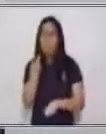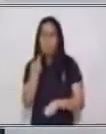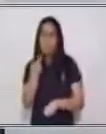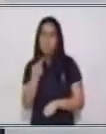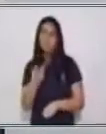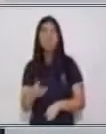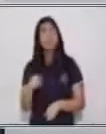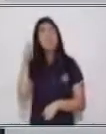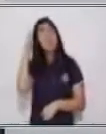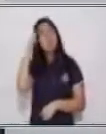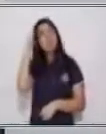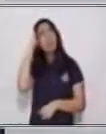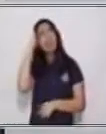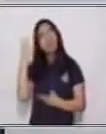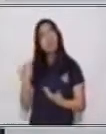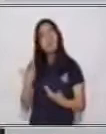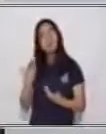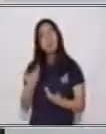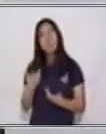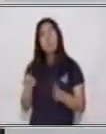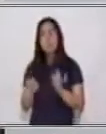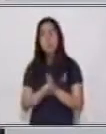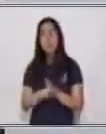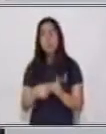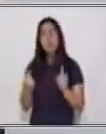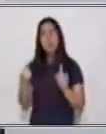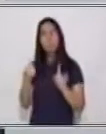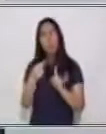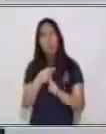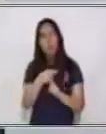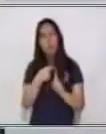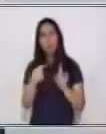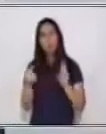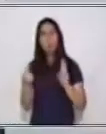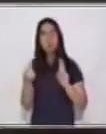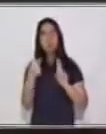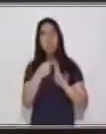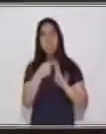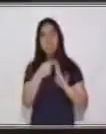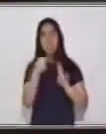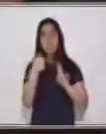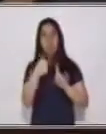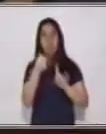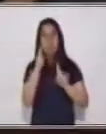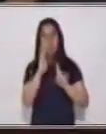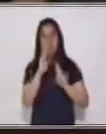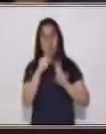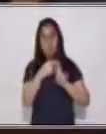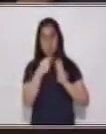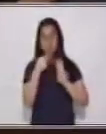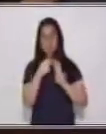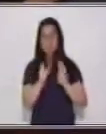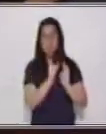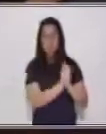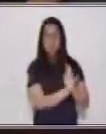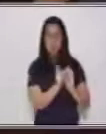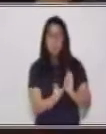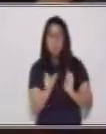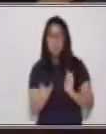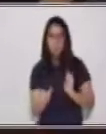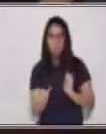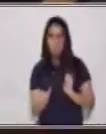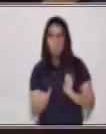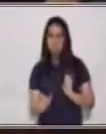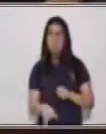una circunferencia se forma si A y C son iguales. Por lo tanto, en la última